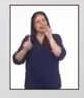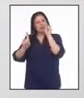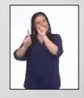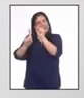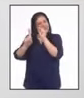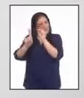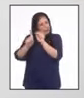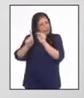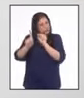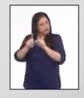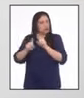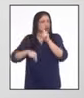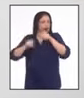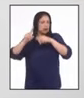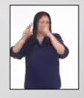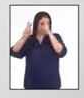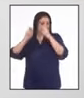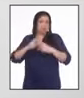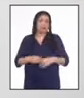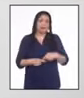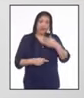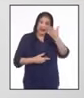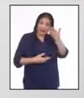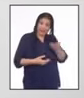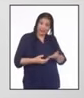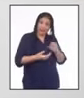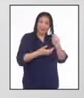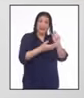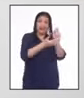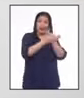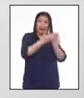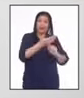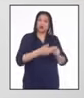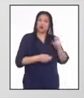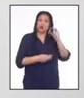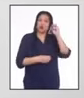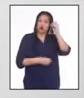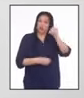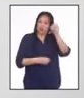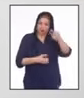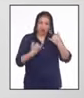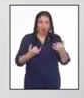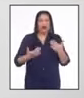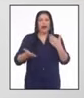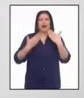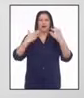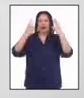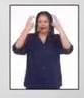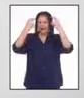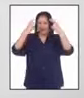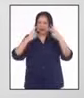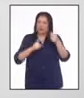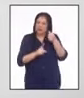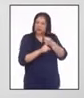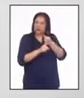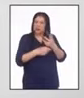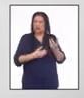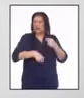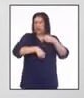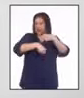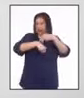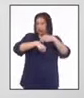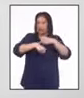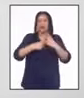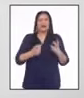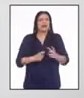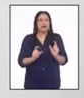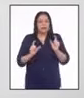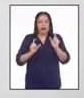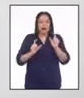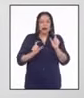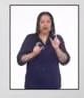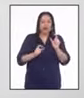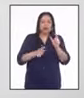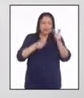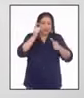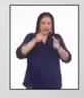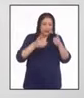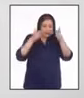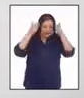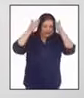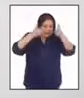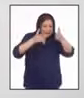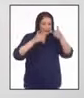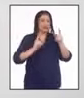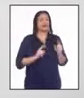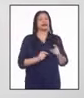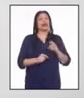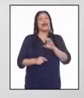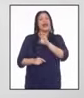detallado. El artículo de opinión trata de temas de la actualidad en un lugar y para un público muy determinado.